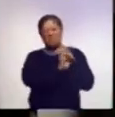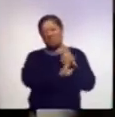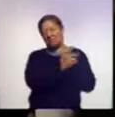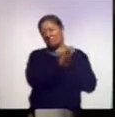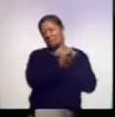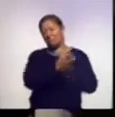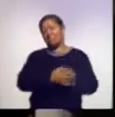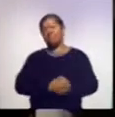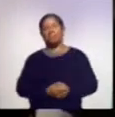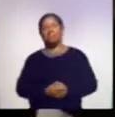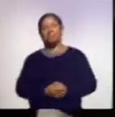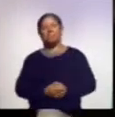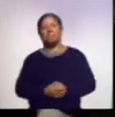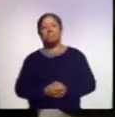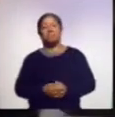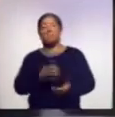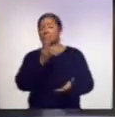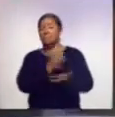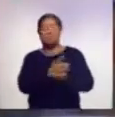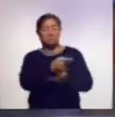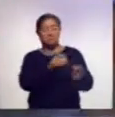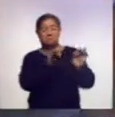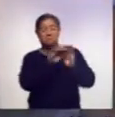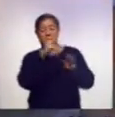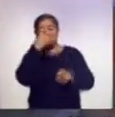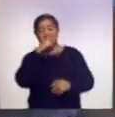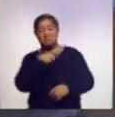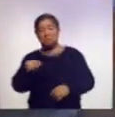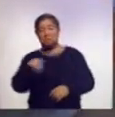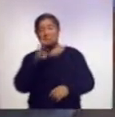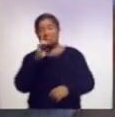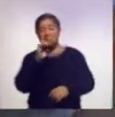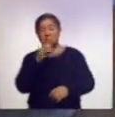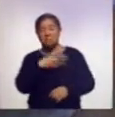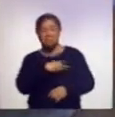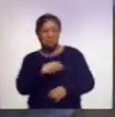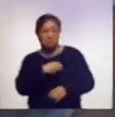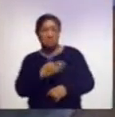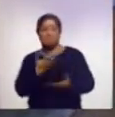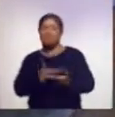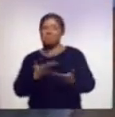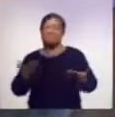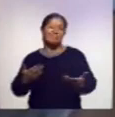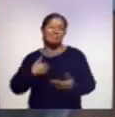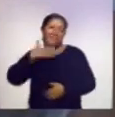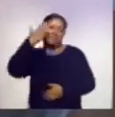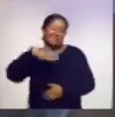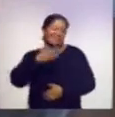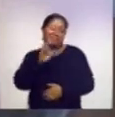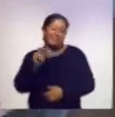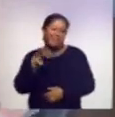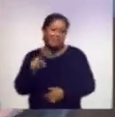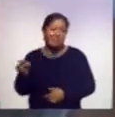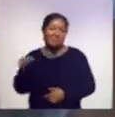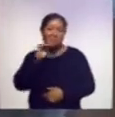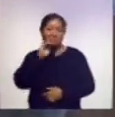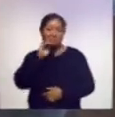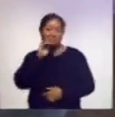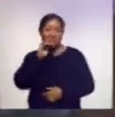única forma de alimentación artificial. Actualmente sabemos que no, si la mamá cuenta con la